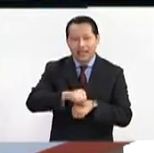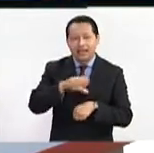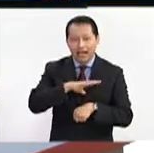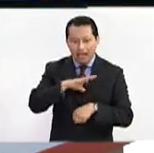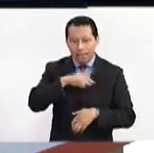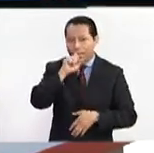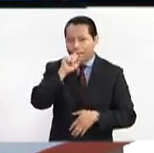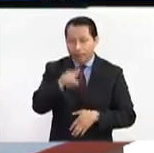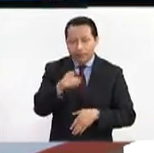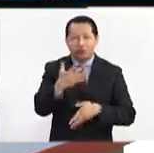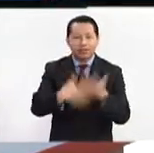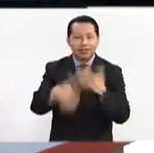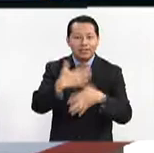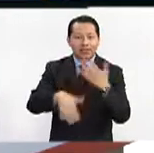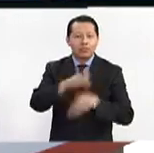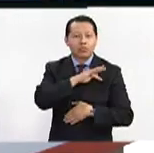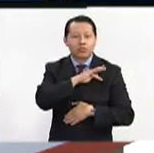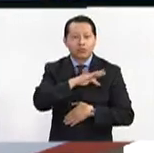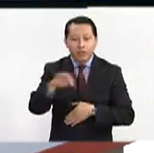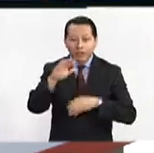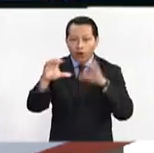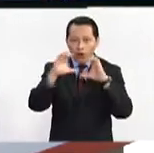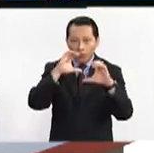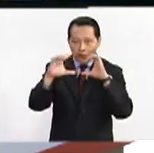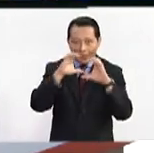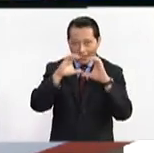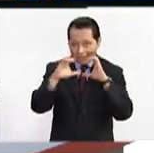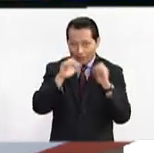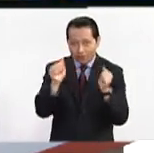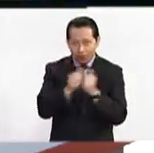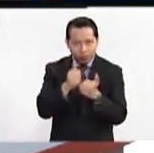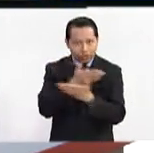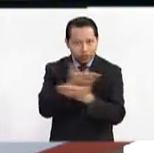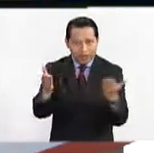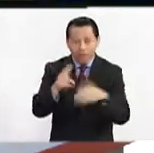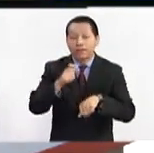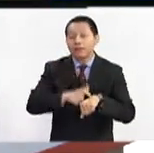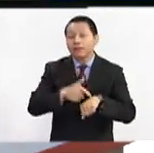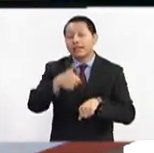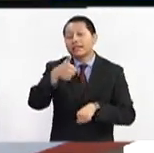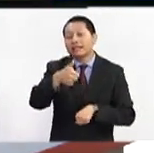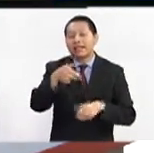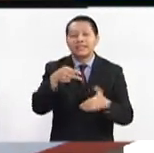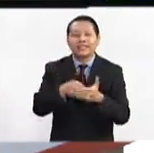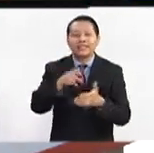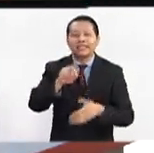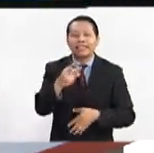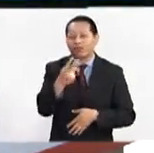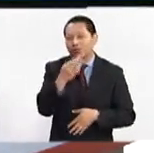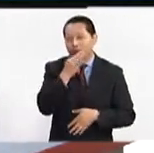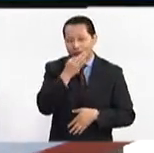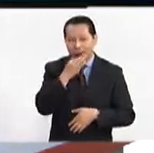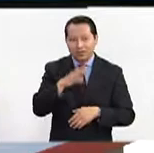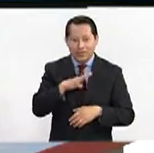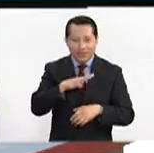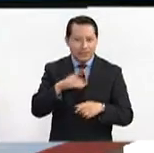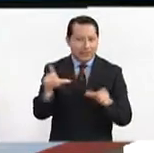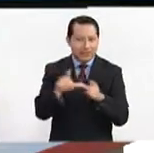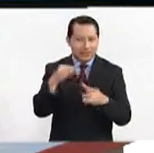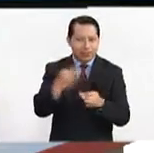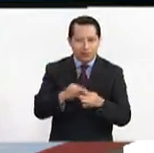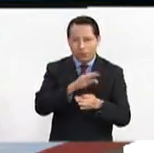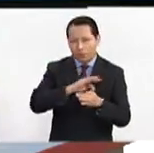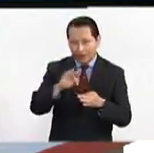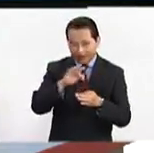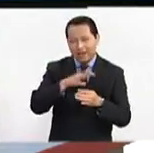lengua de señas y nos permite, por supuesto, comunicarnos también con ustedes. Son las 6:32, estamos listos, acompáñenos, este es su informativo,